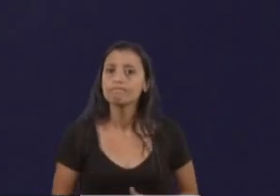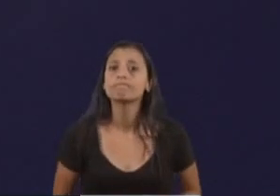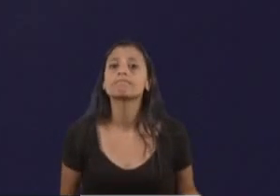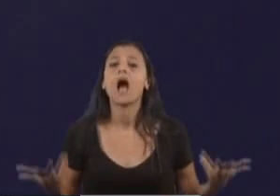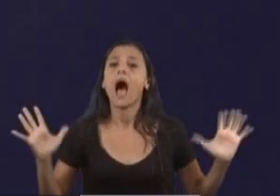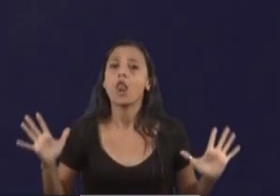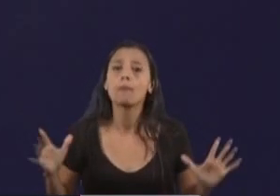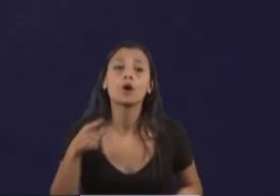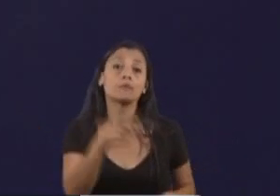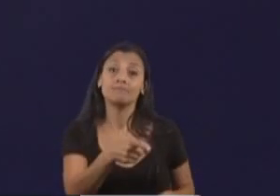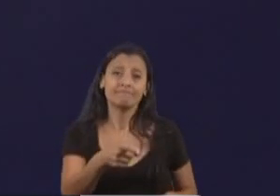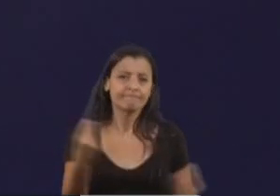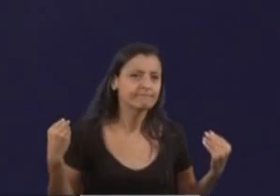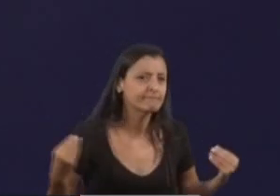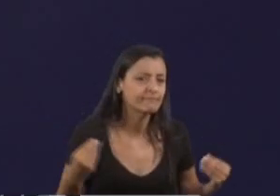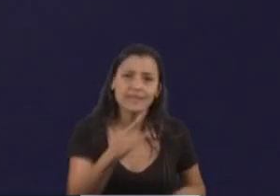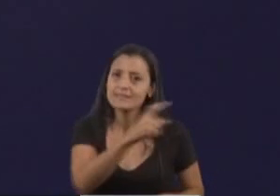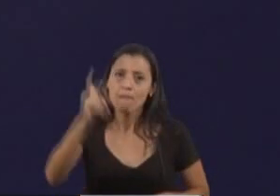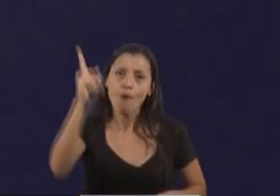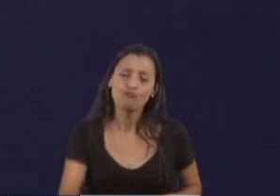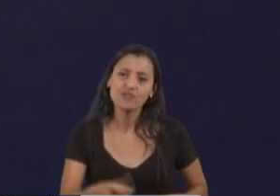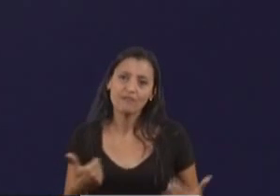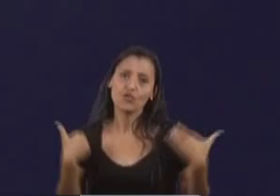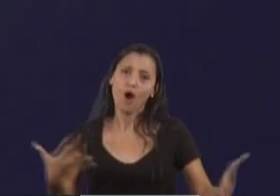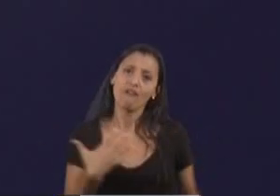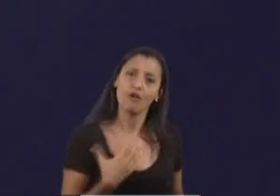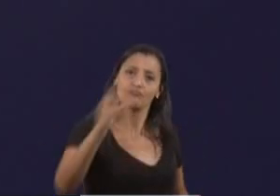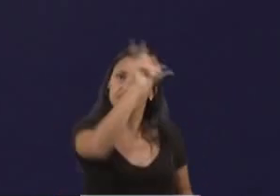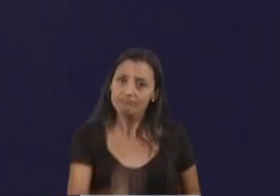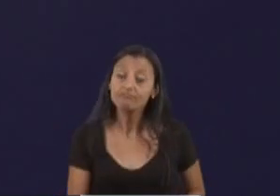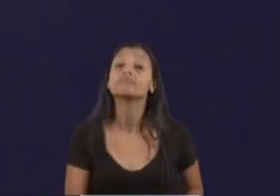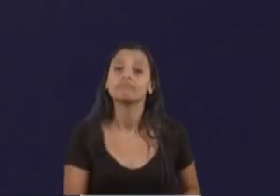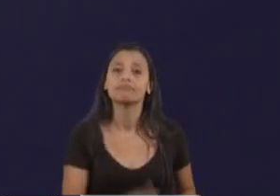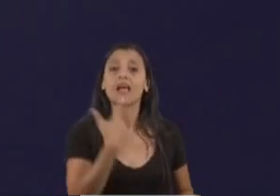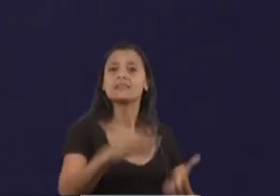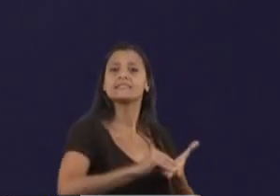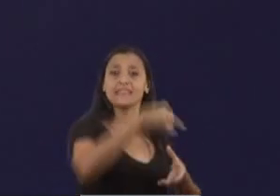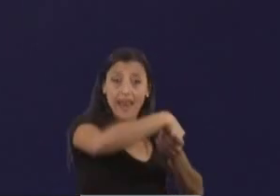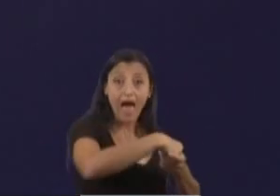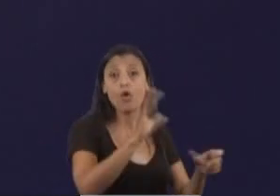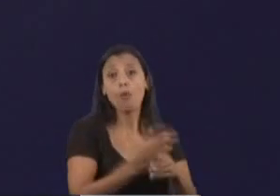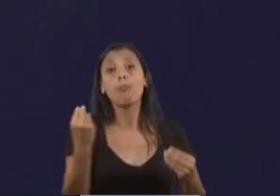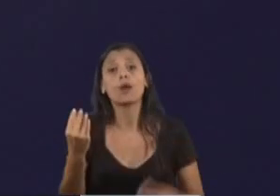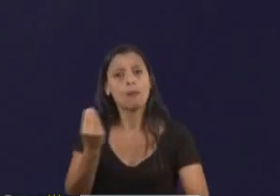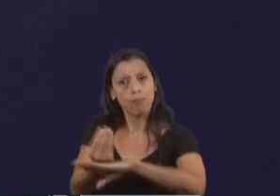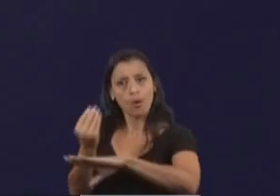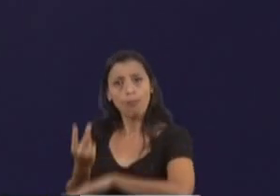nada más republicano que efectivamente el Senado de la Nación, porque los jueces los